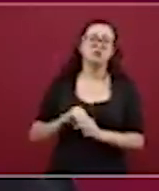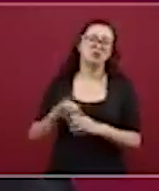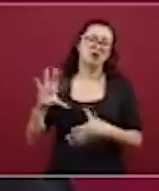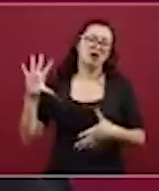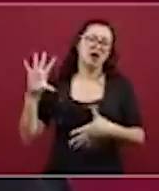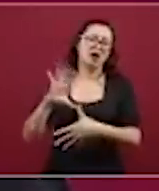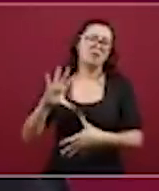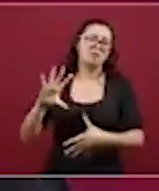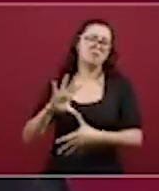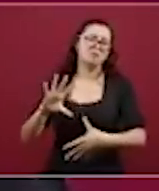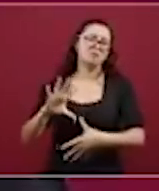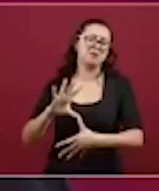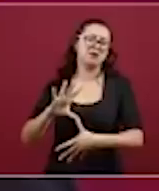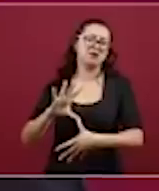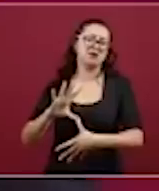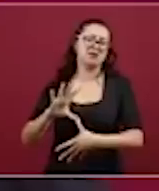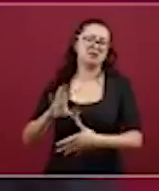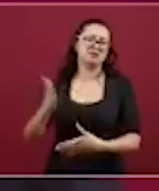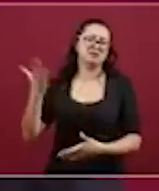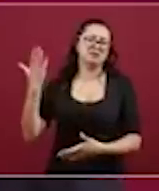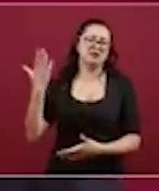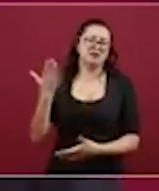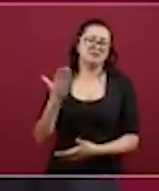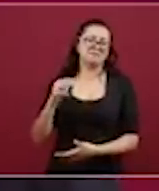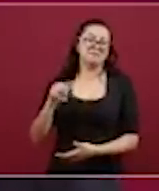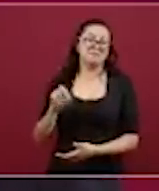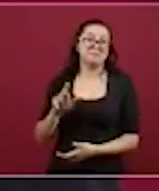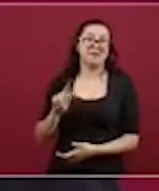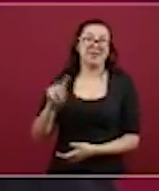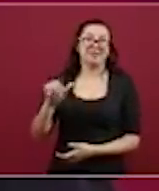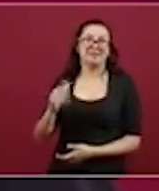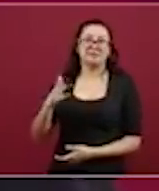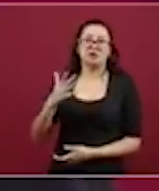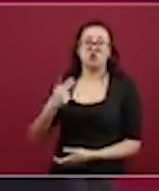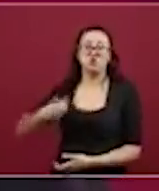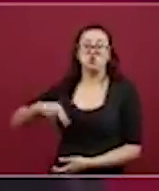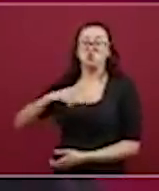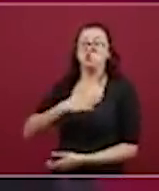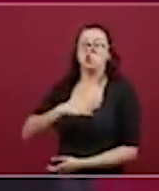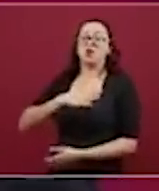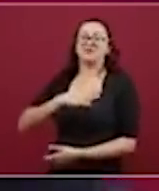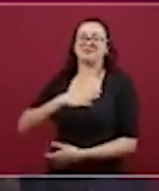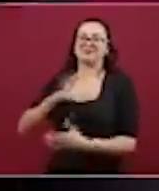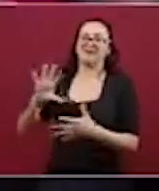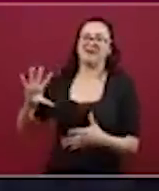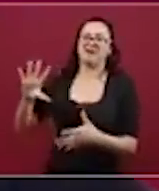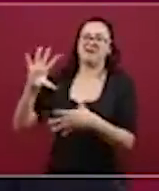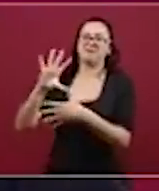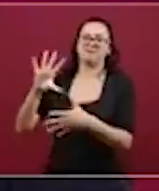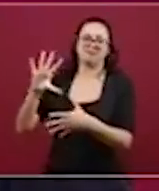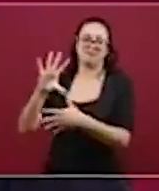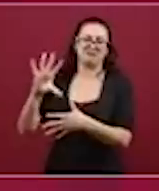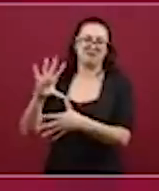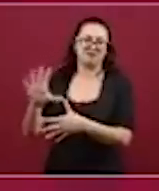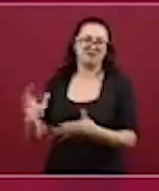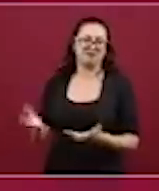como decía Martí. Es igual. Y añado,